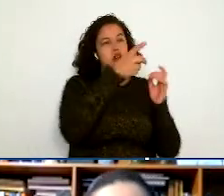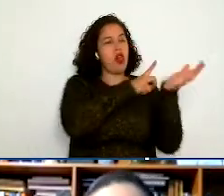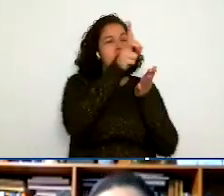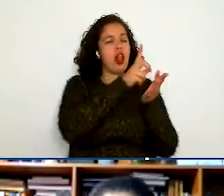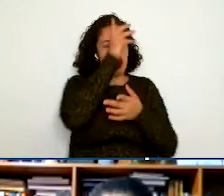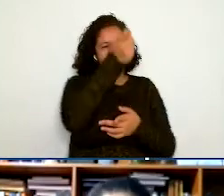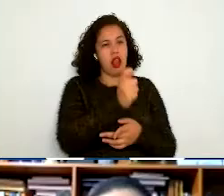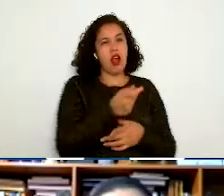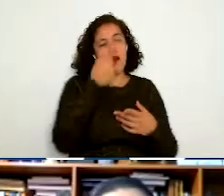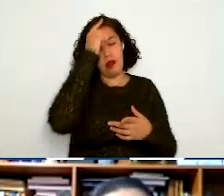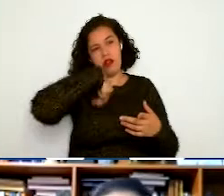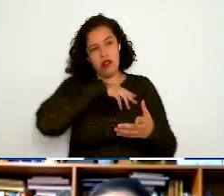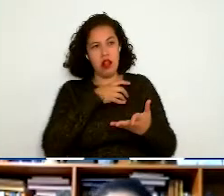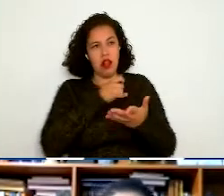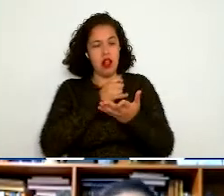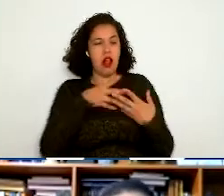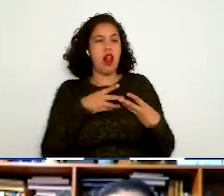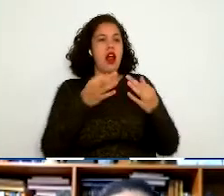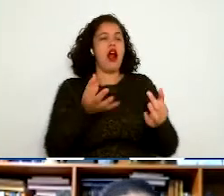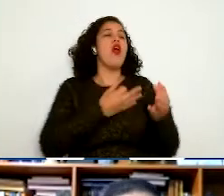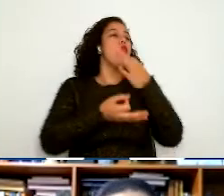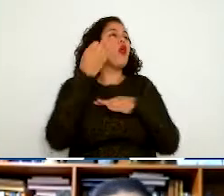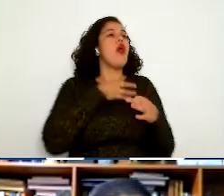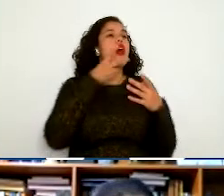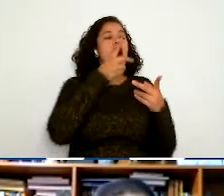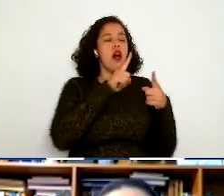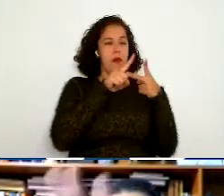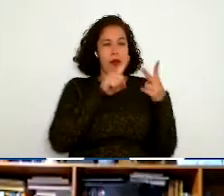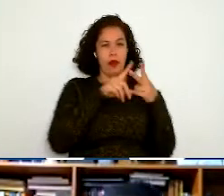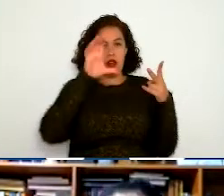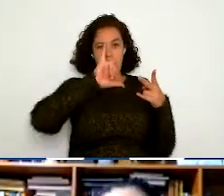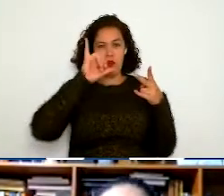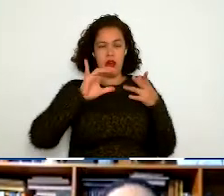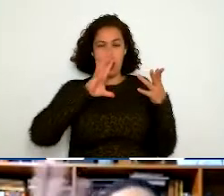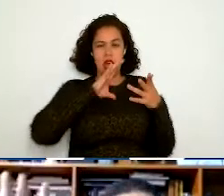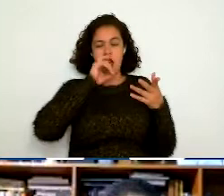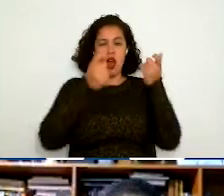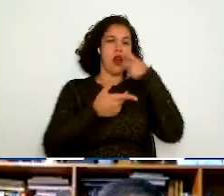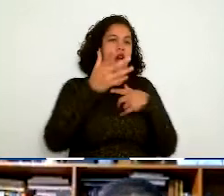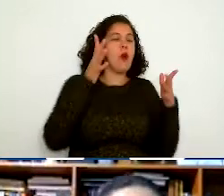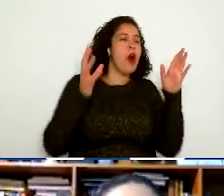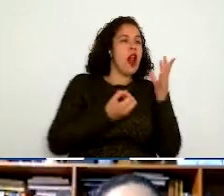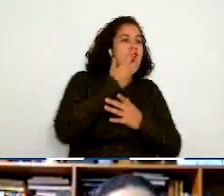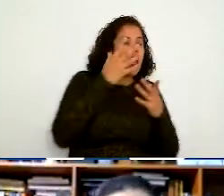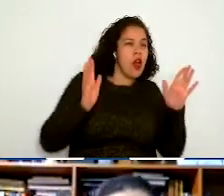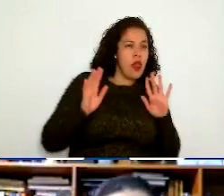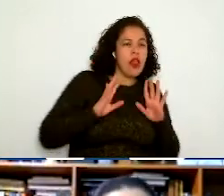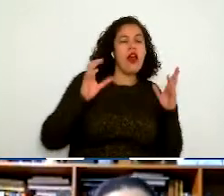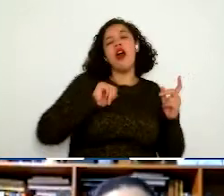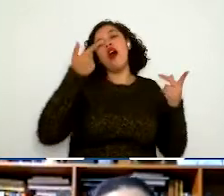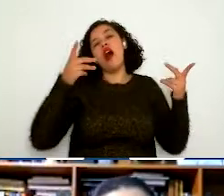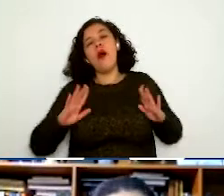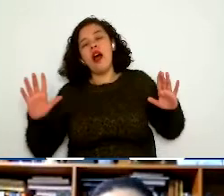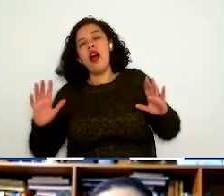tengamos de calidad, todas las definiciones van a caer en estas dos perspectivas. Algunas serán cuantitativas, algunas serán cualitativas,